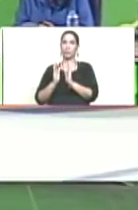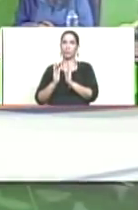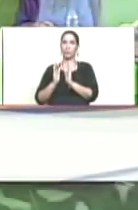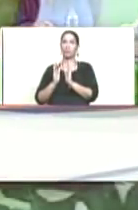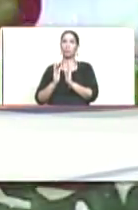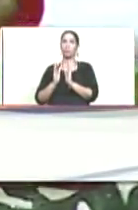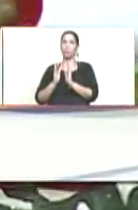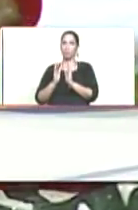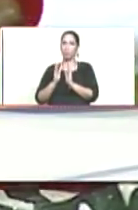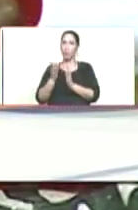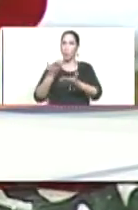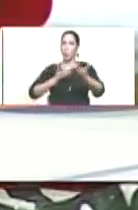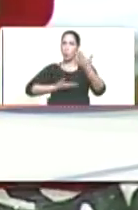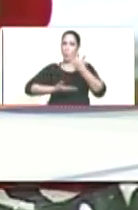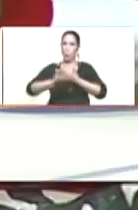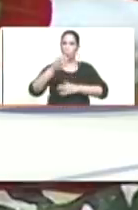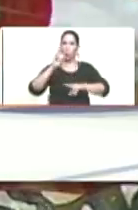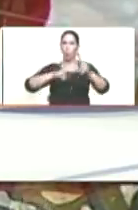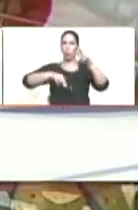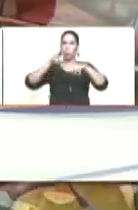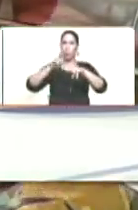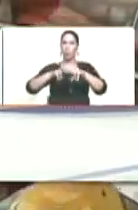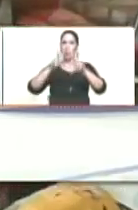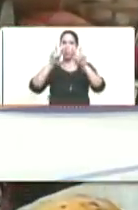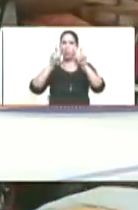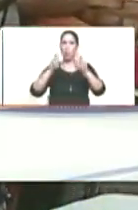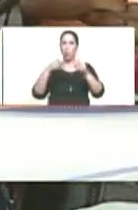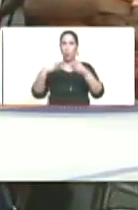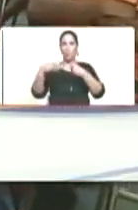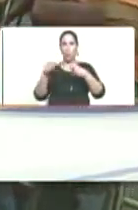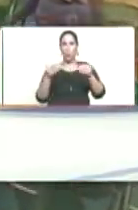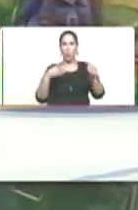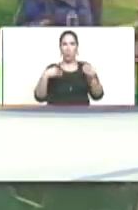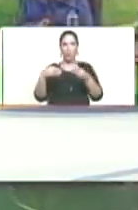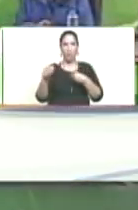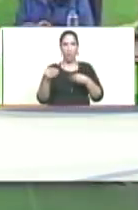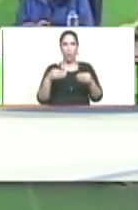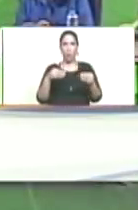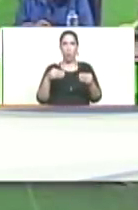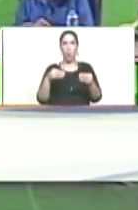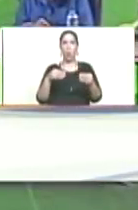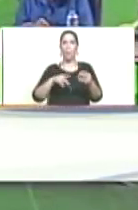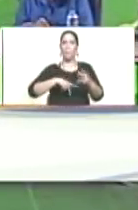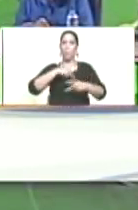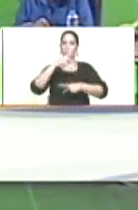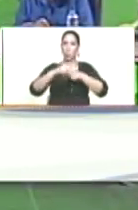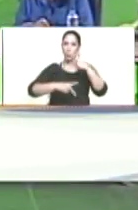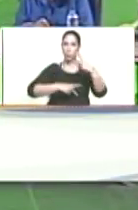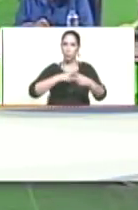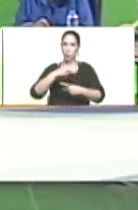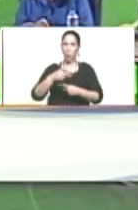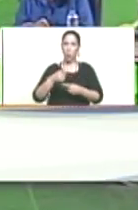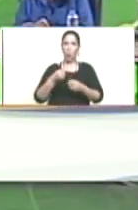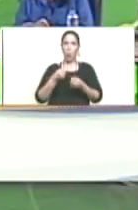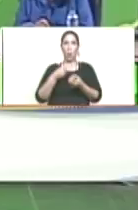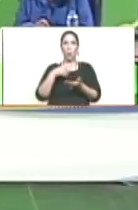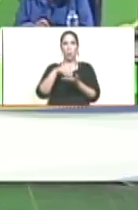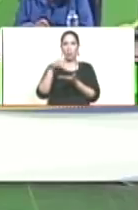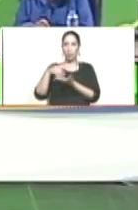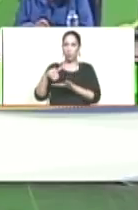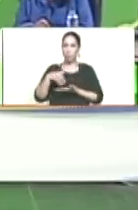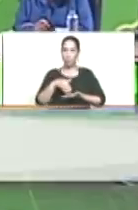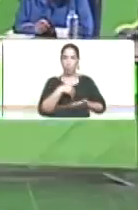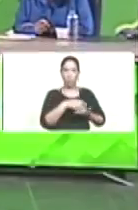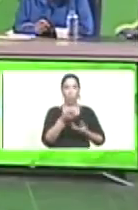instalar, construir un nuevo modelo de producción, distribución y